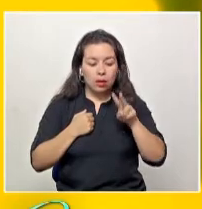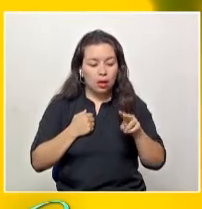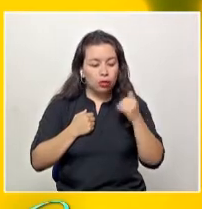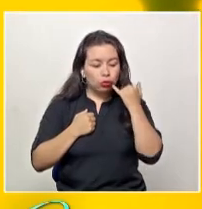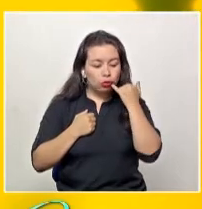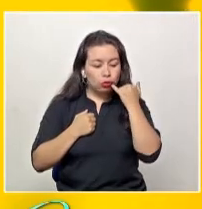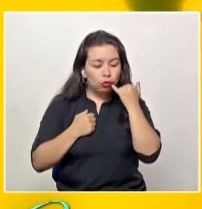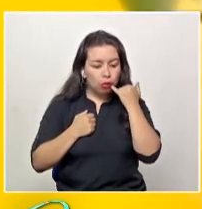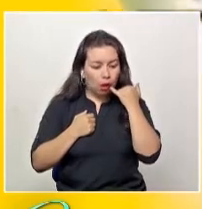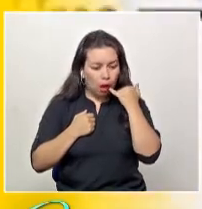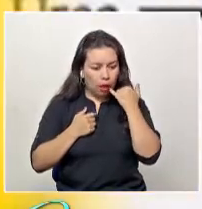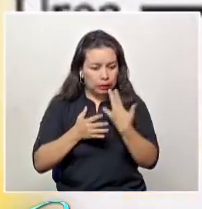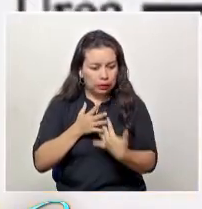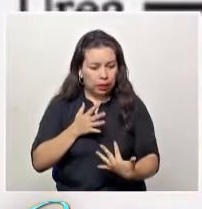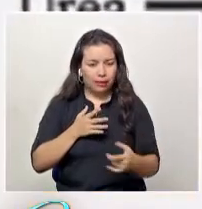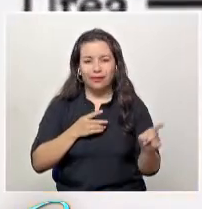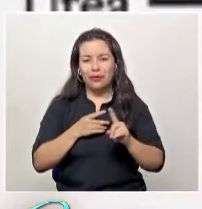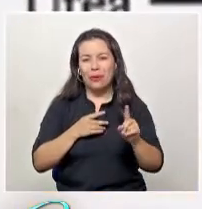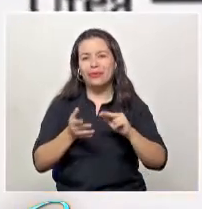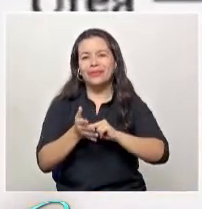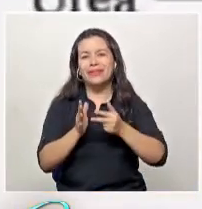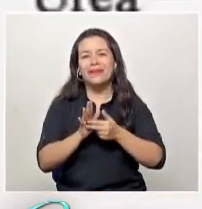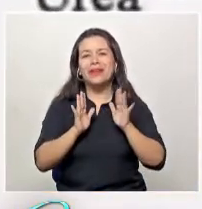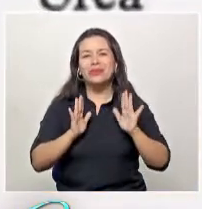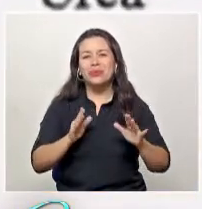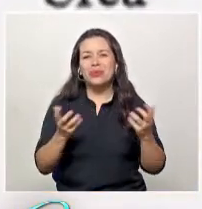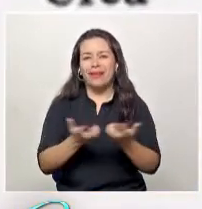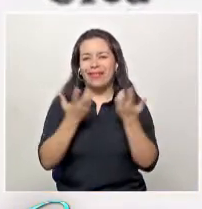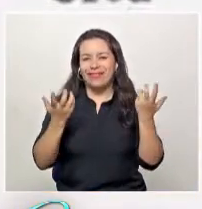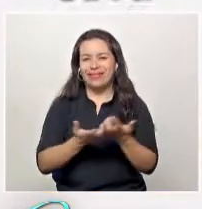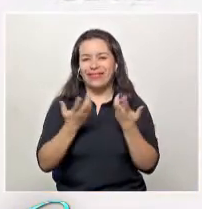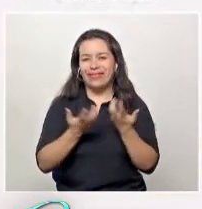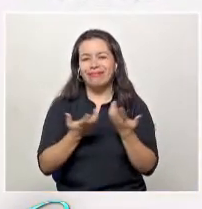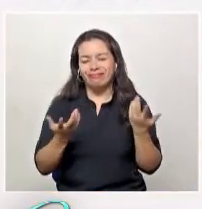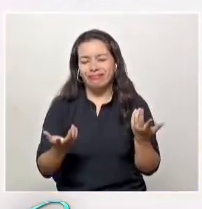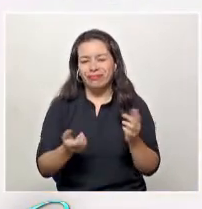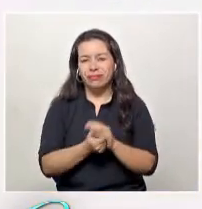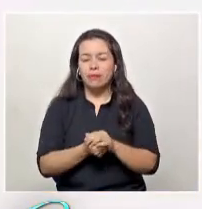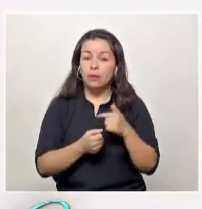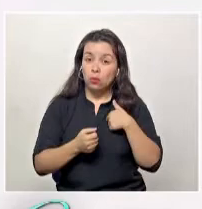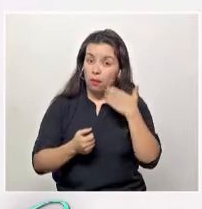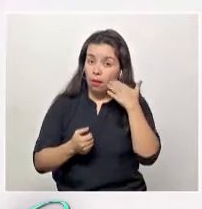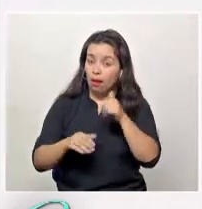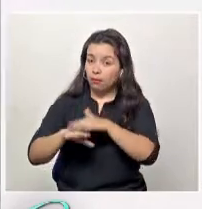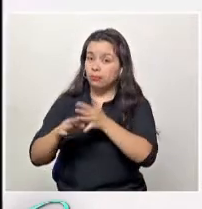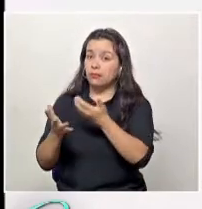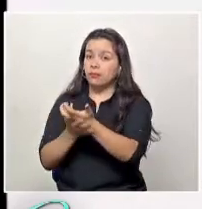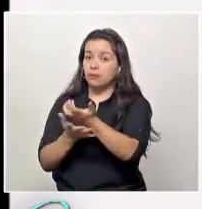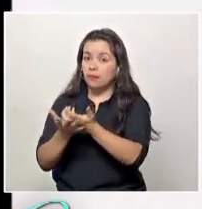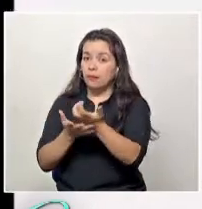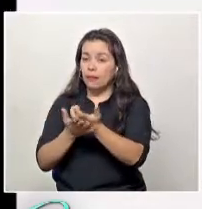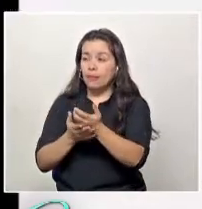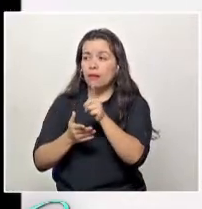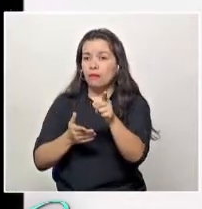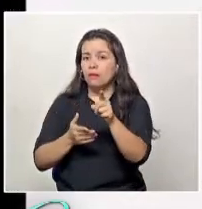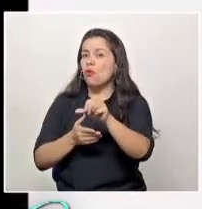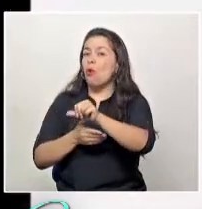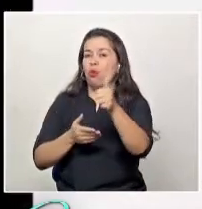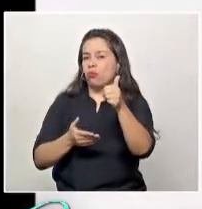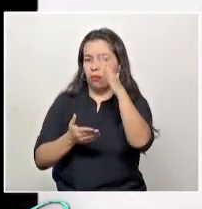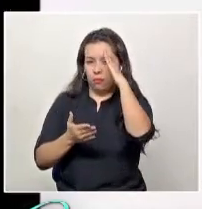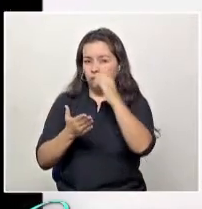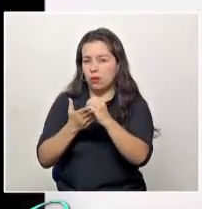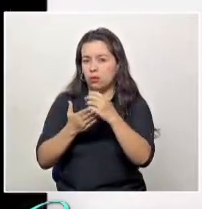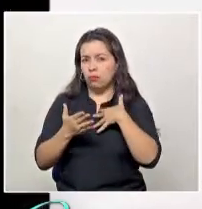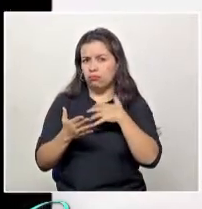una ensalada de remolacha. Entonces yo invito, en el caso de usted, señora, que busque un segundo concepto, porque también